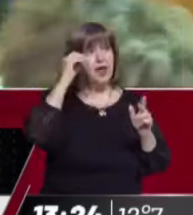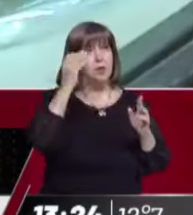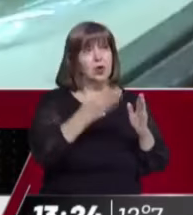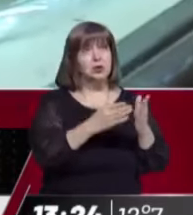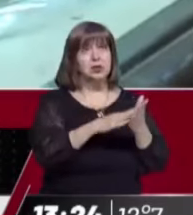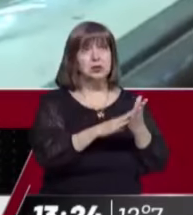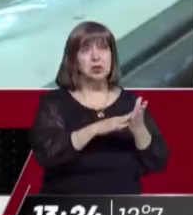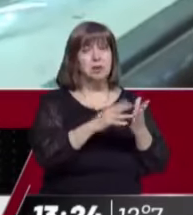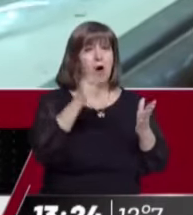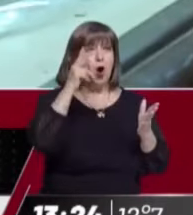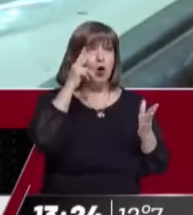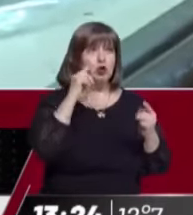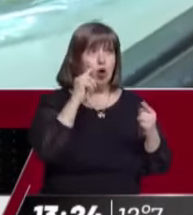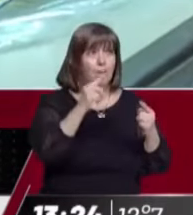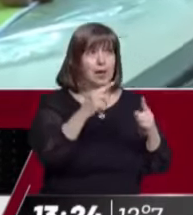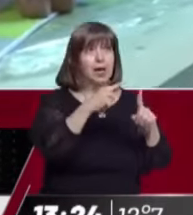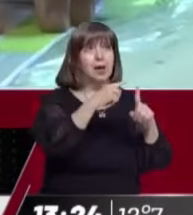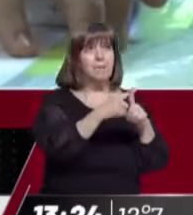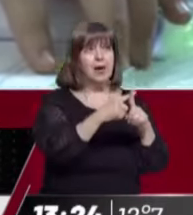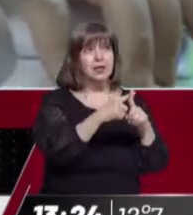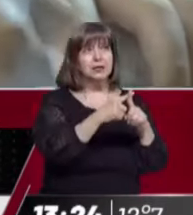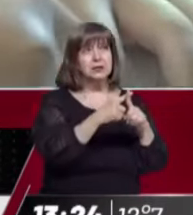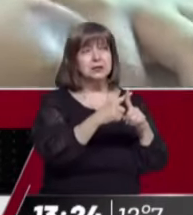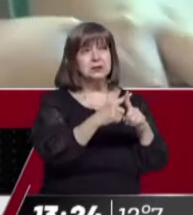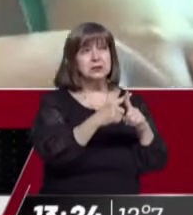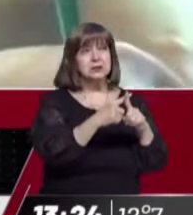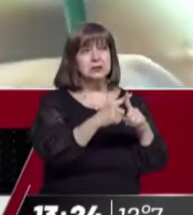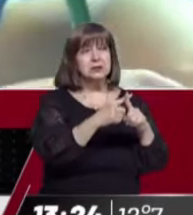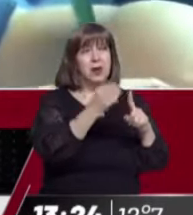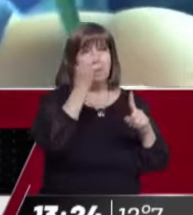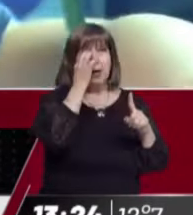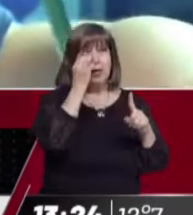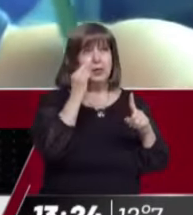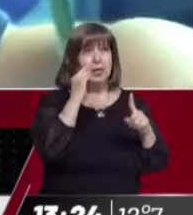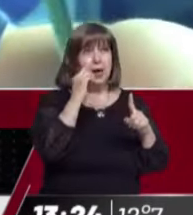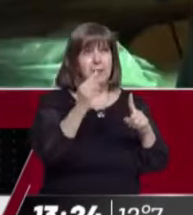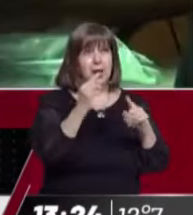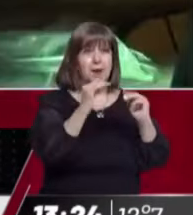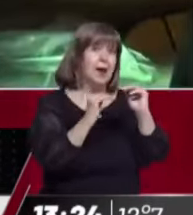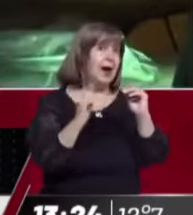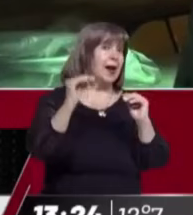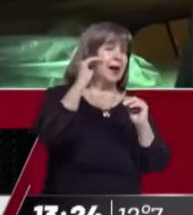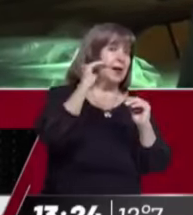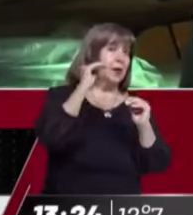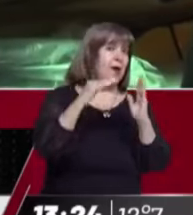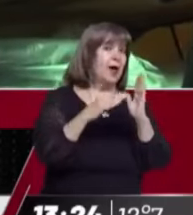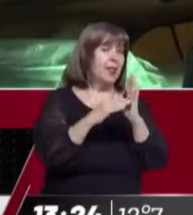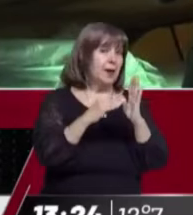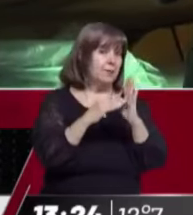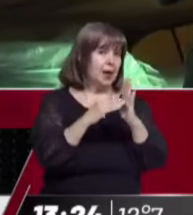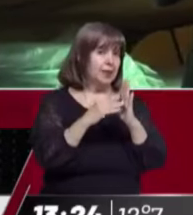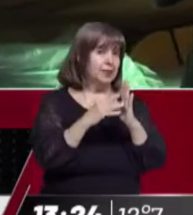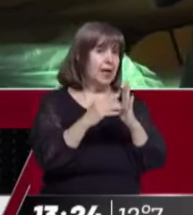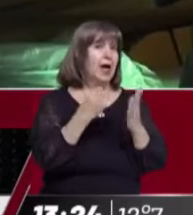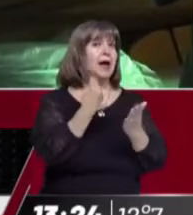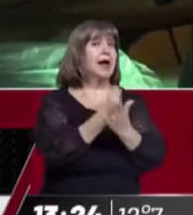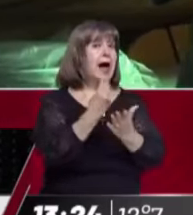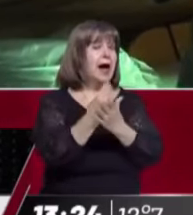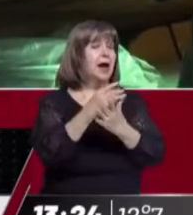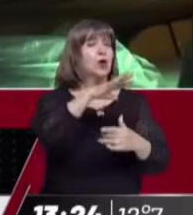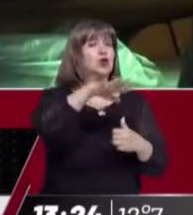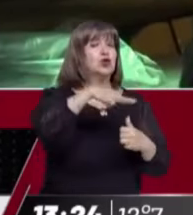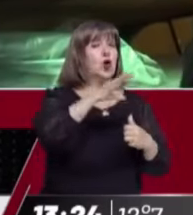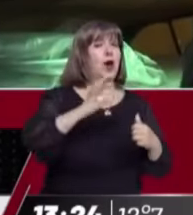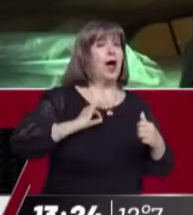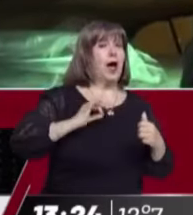es decir, que serían 8.000 pesos, y del ítem aula entre 20.000 hacia arriba, dependiendo el cargo y la zona y la